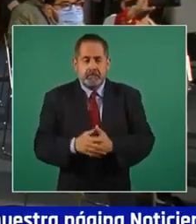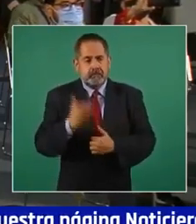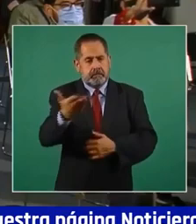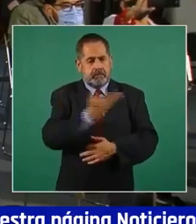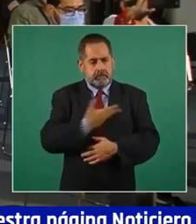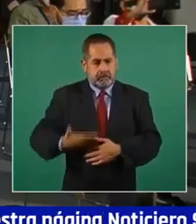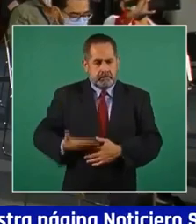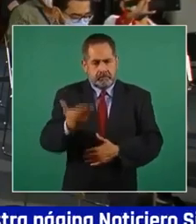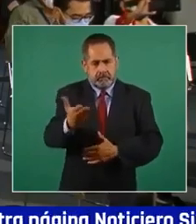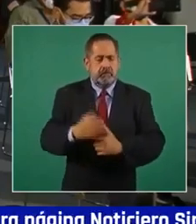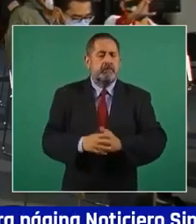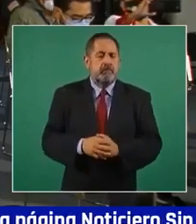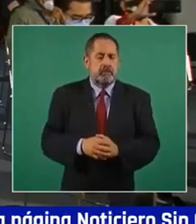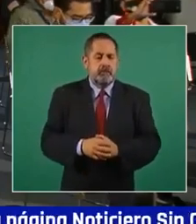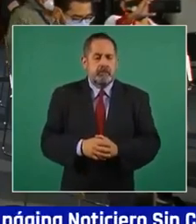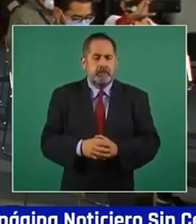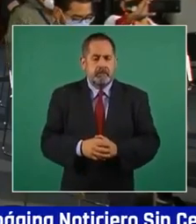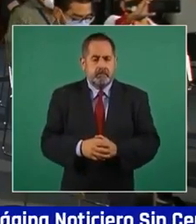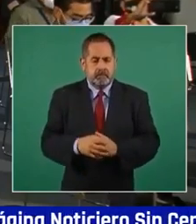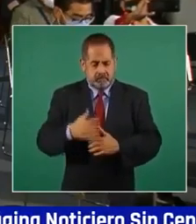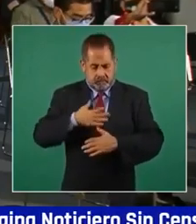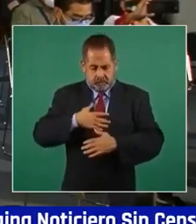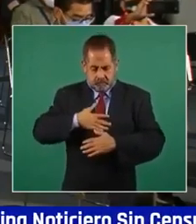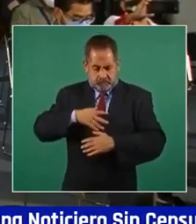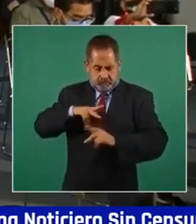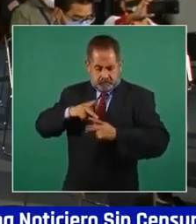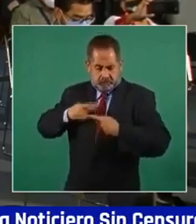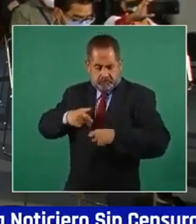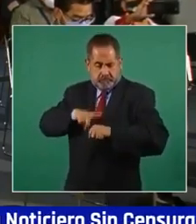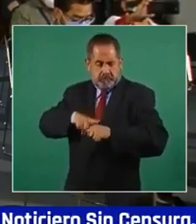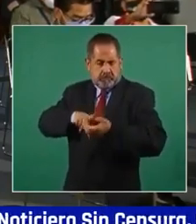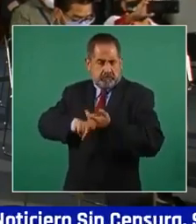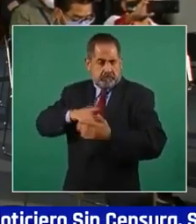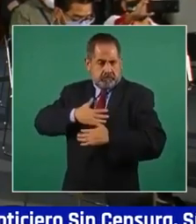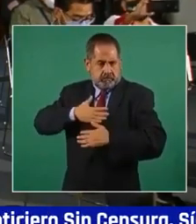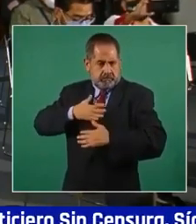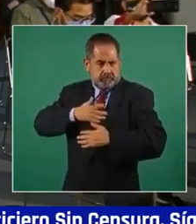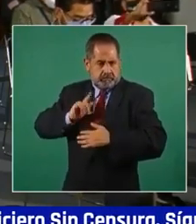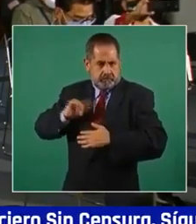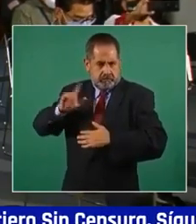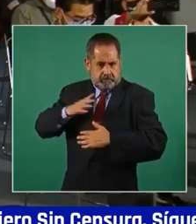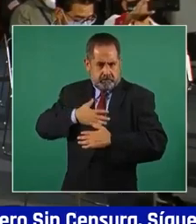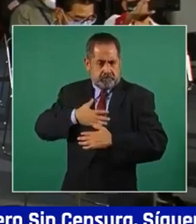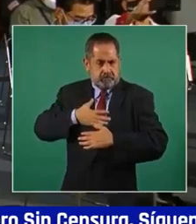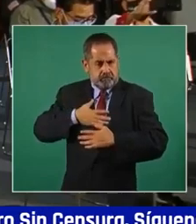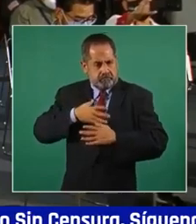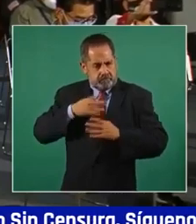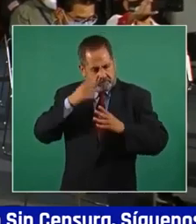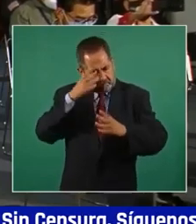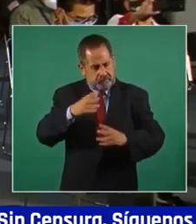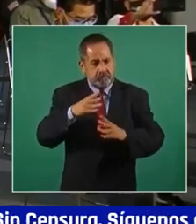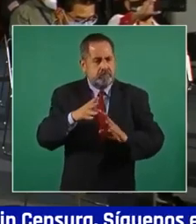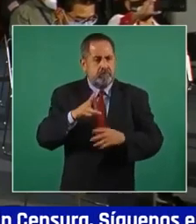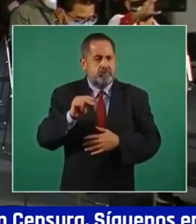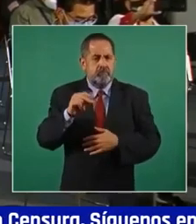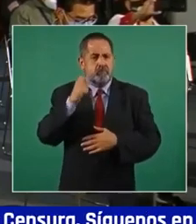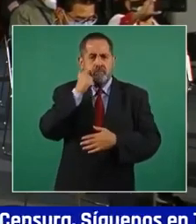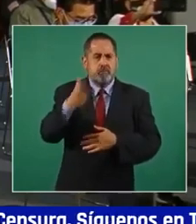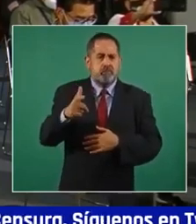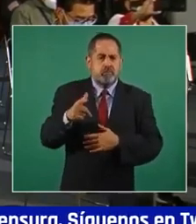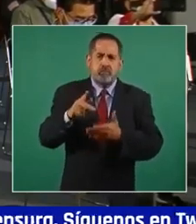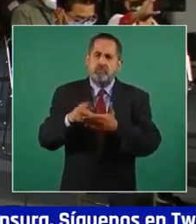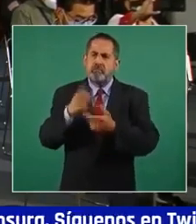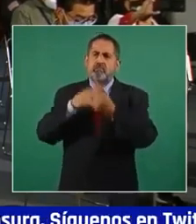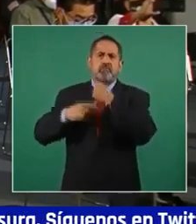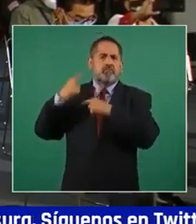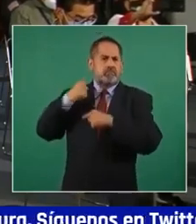Presidente, independientemente de mis convicciones personales y profesionales, inclinadas a impedir el retorno